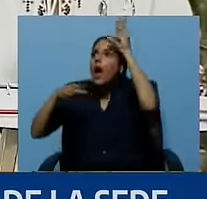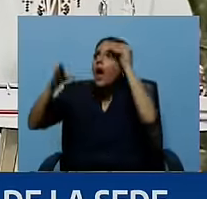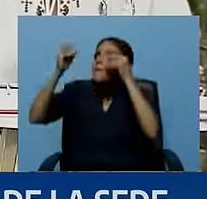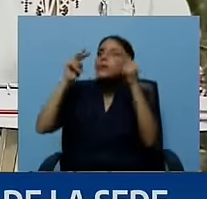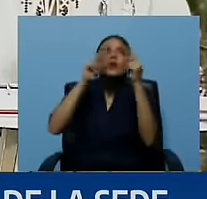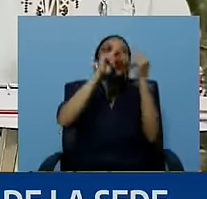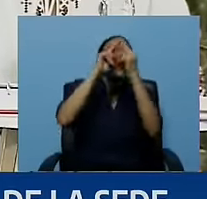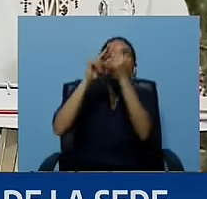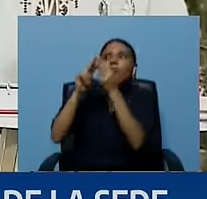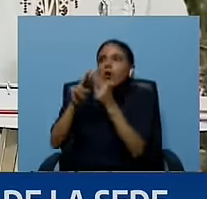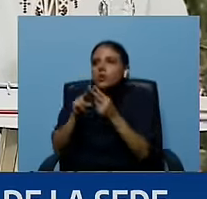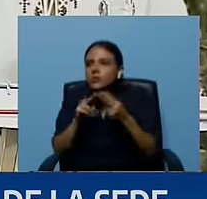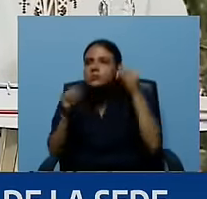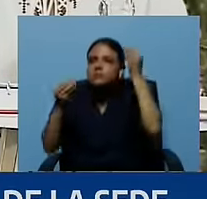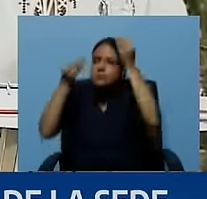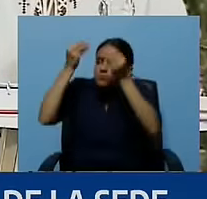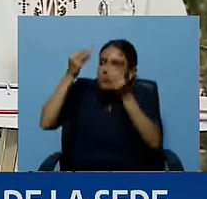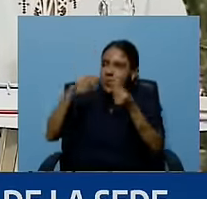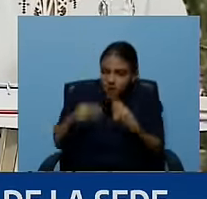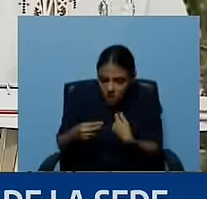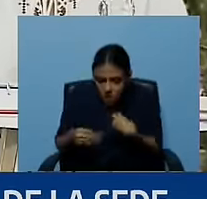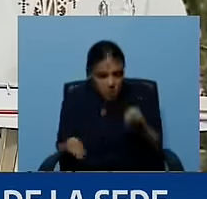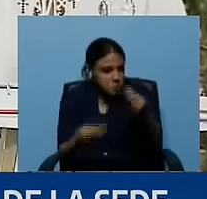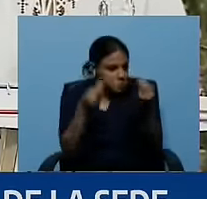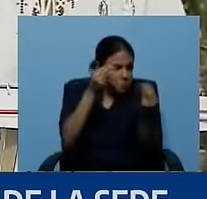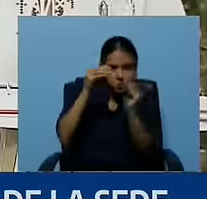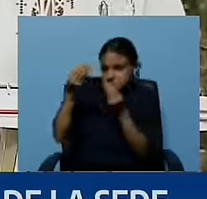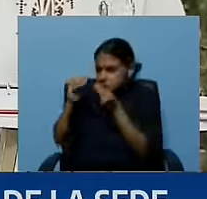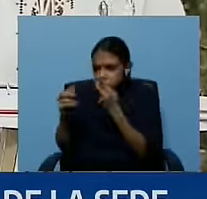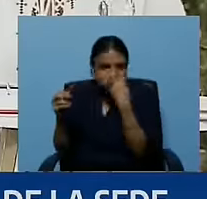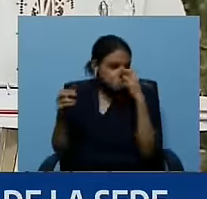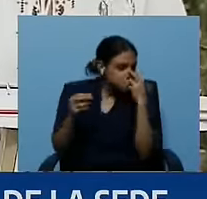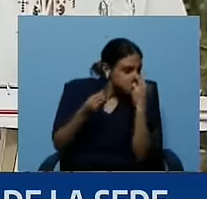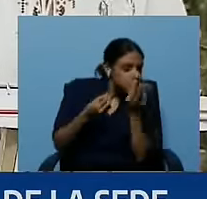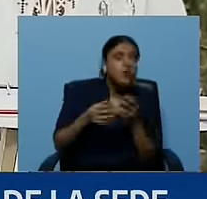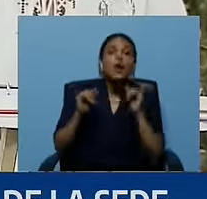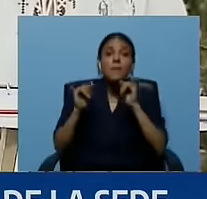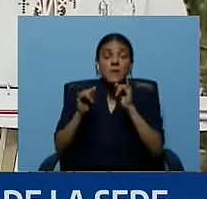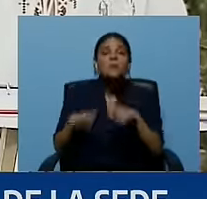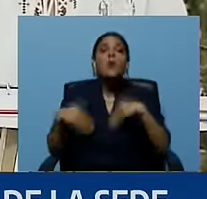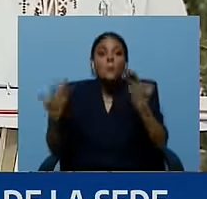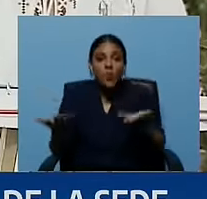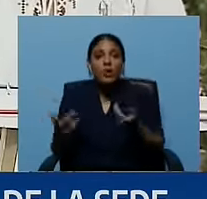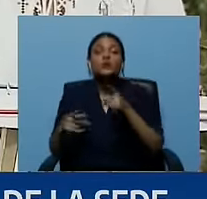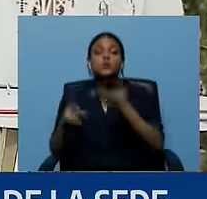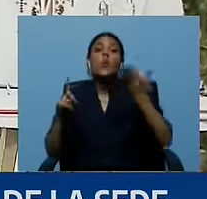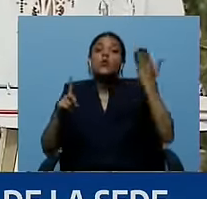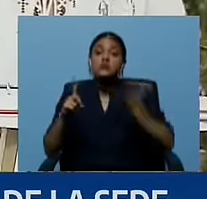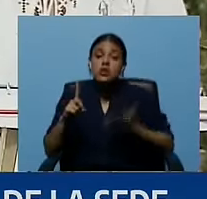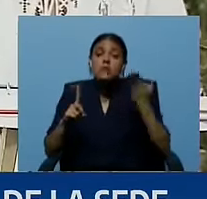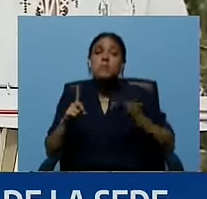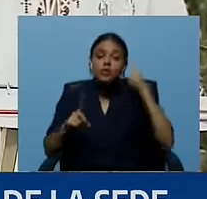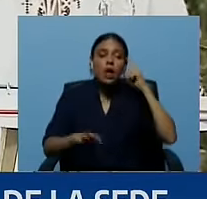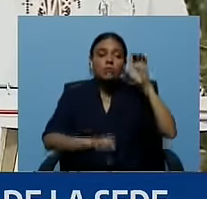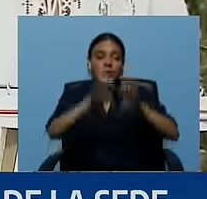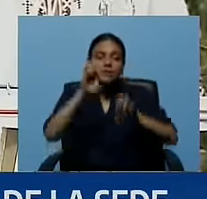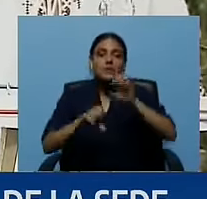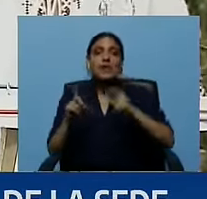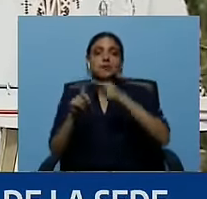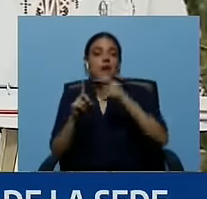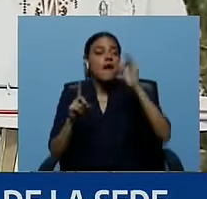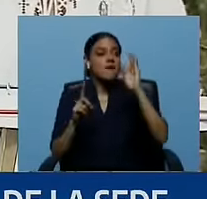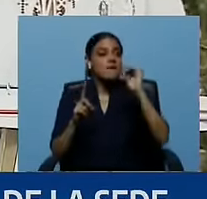construir, filosofar, ¿verdad? Así que la filosofía es la madre de todos